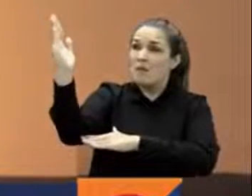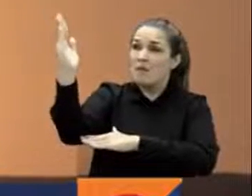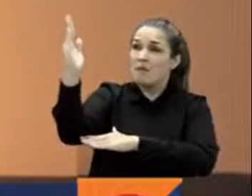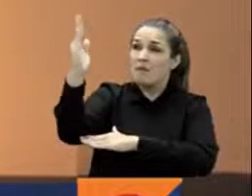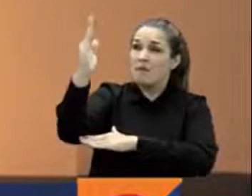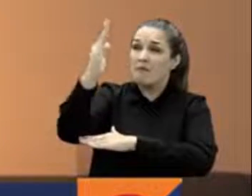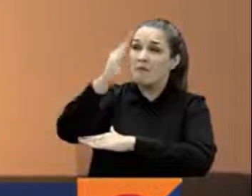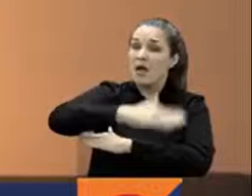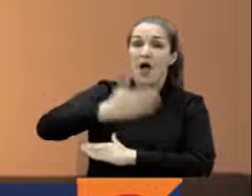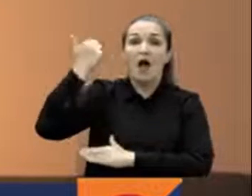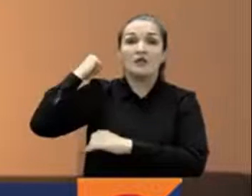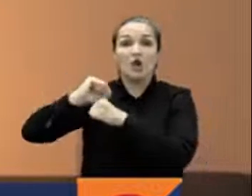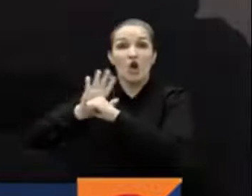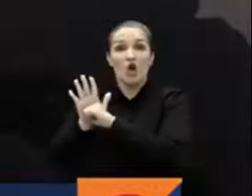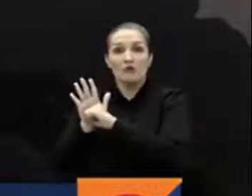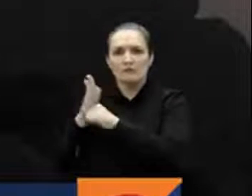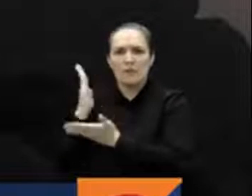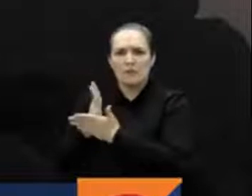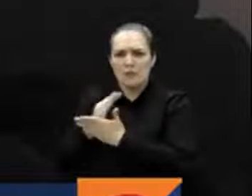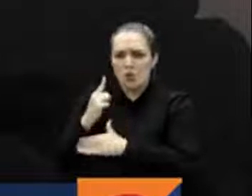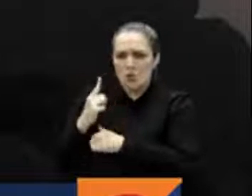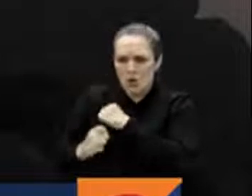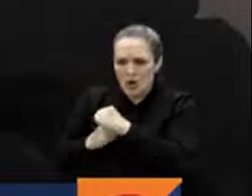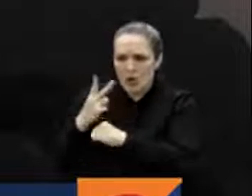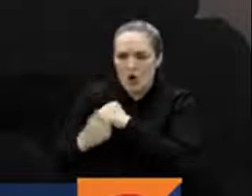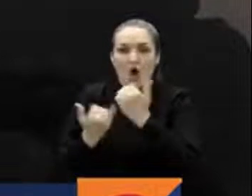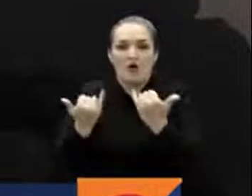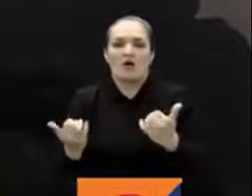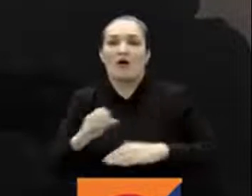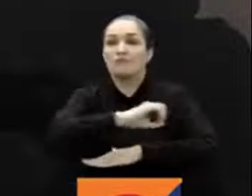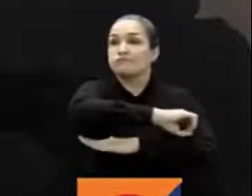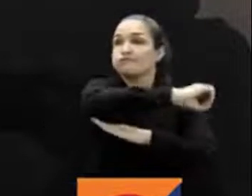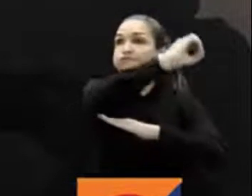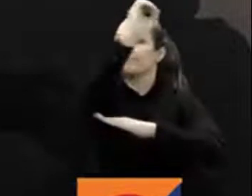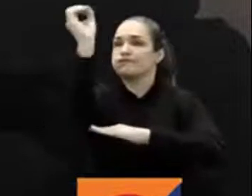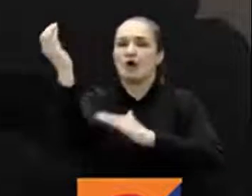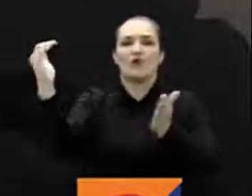desde la pandemia de COVID en ese lugar que es patrimonio mundial.